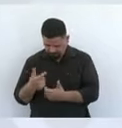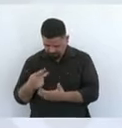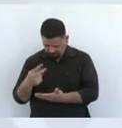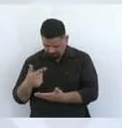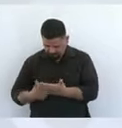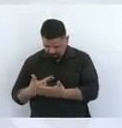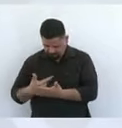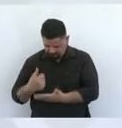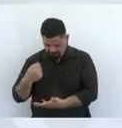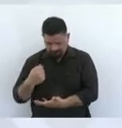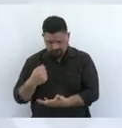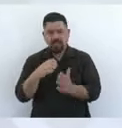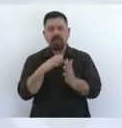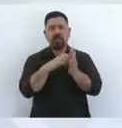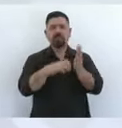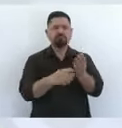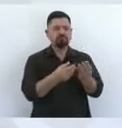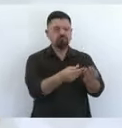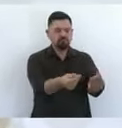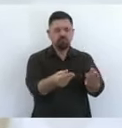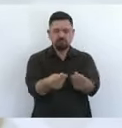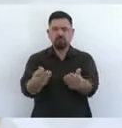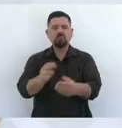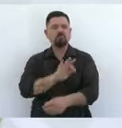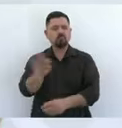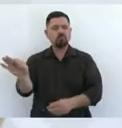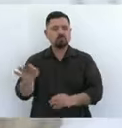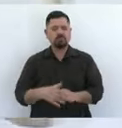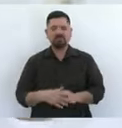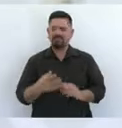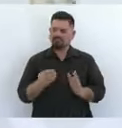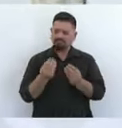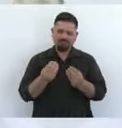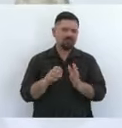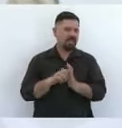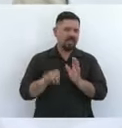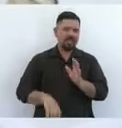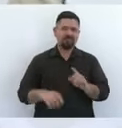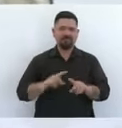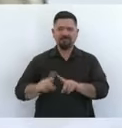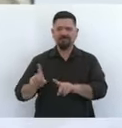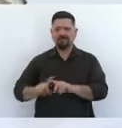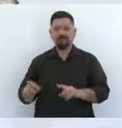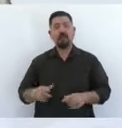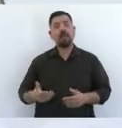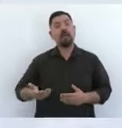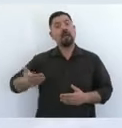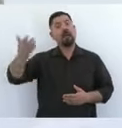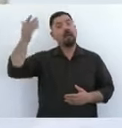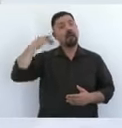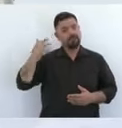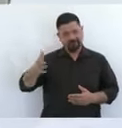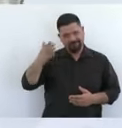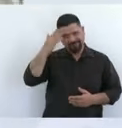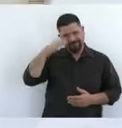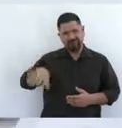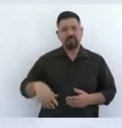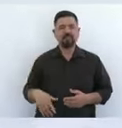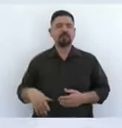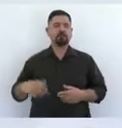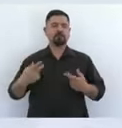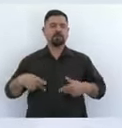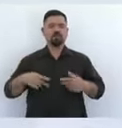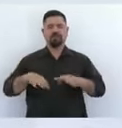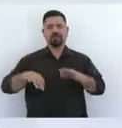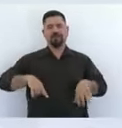muchos ejemplos. Nada más la atención médica privada para los altos